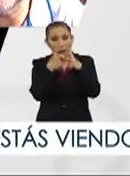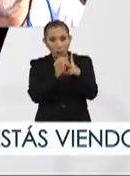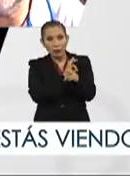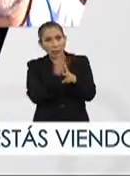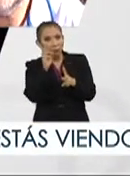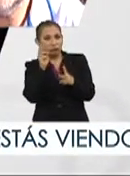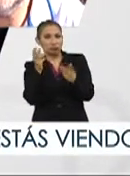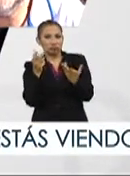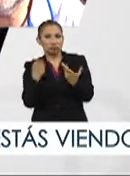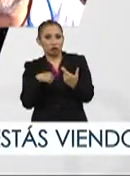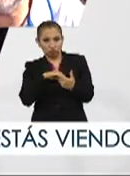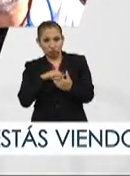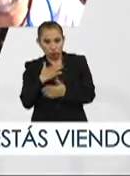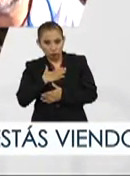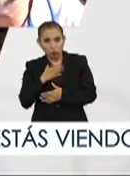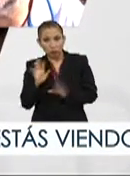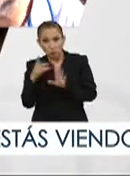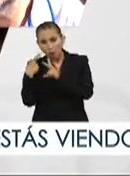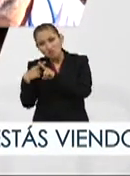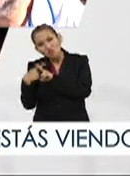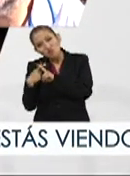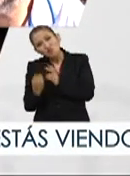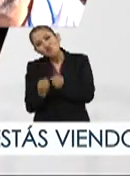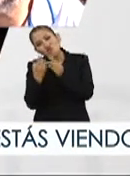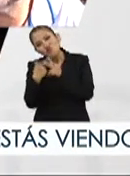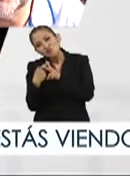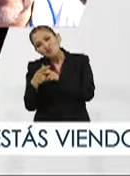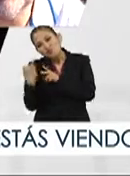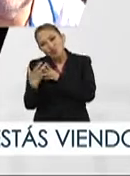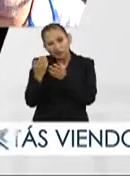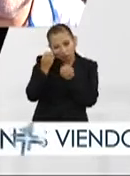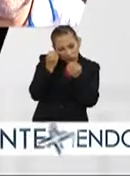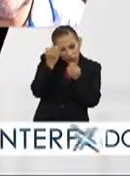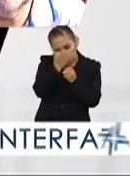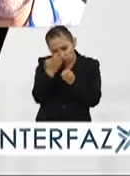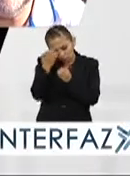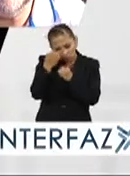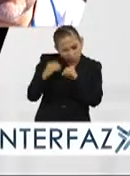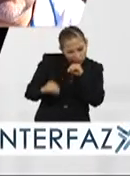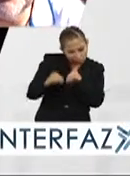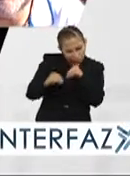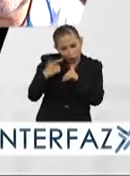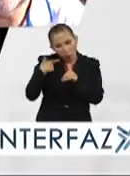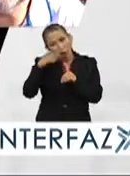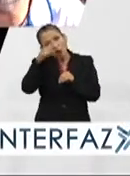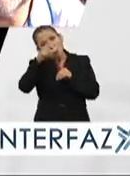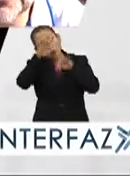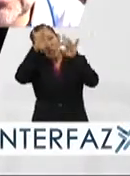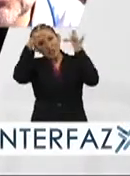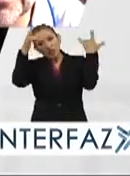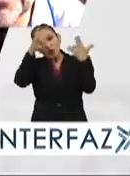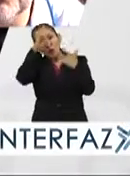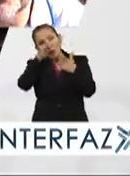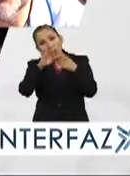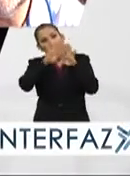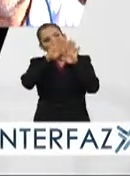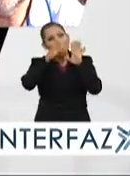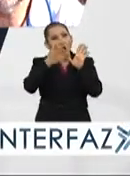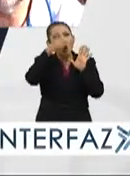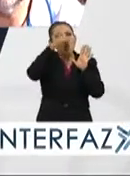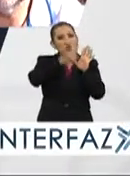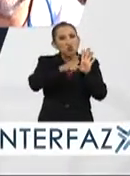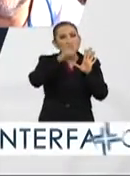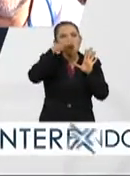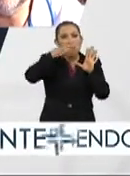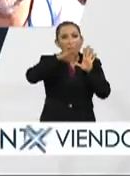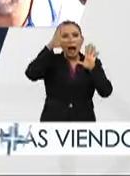de forma ya cuantitativa, podremos medir el brillo de la luna, cómo se distribuye la luna